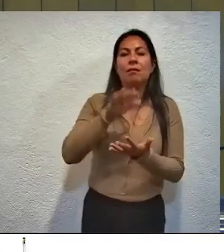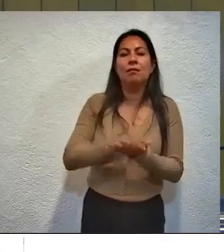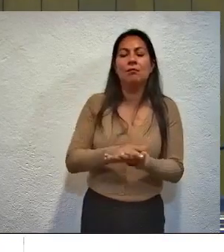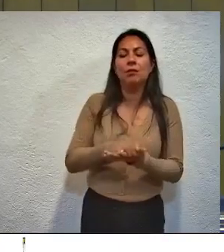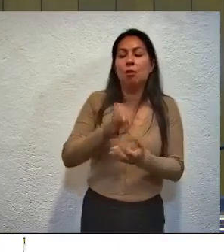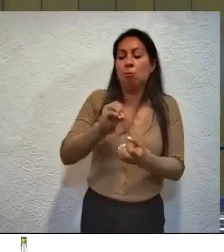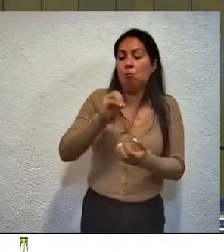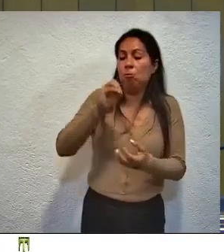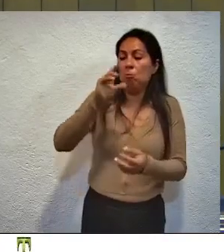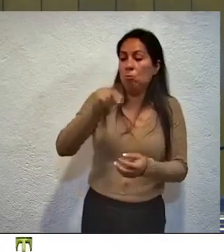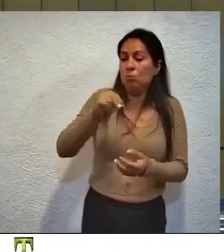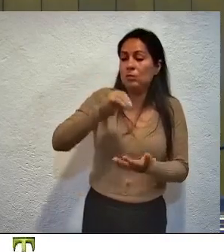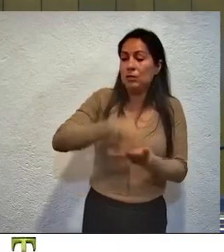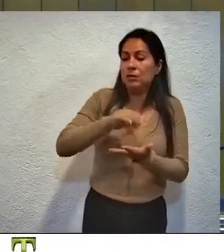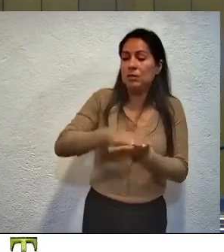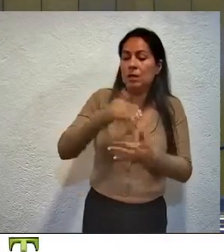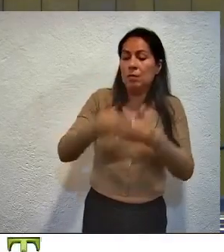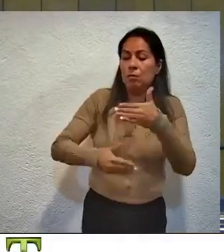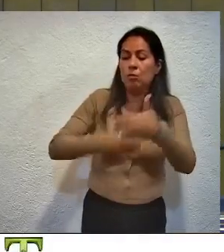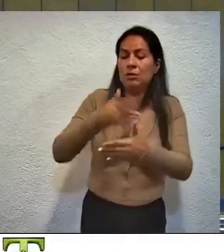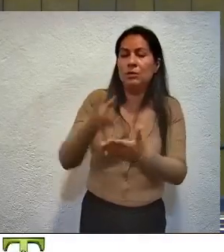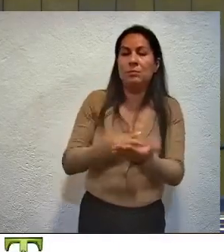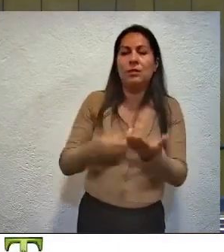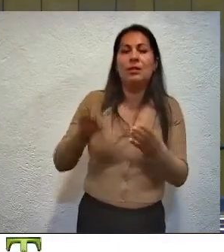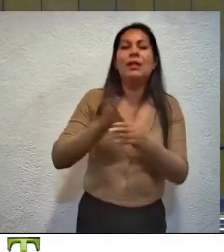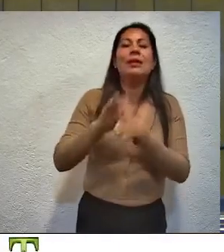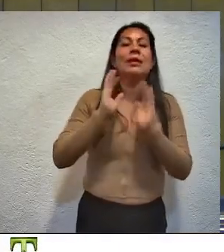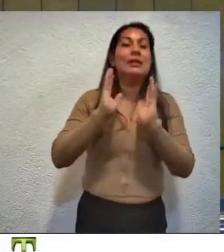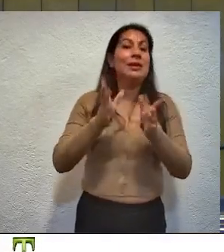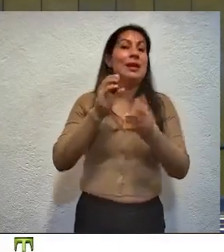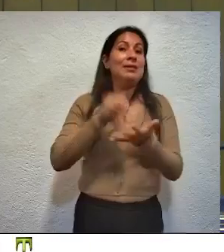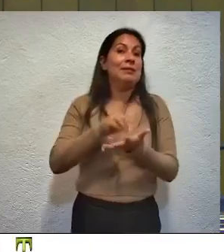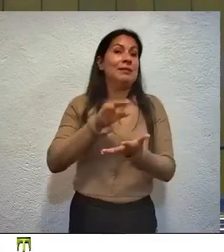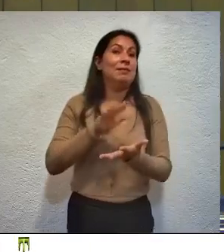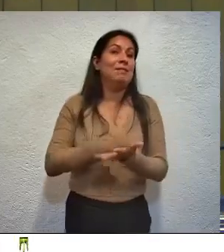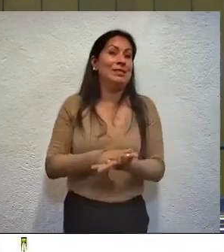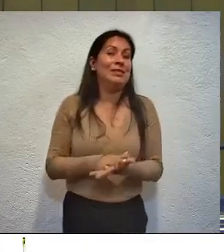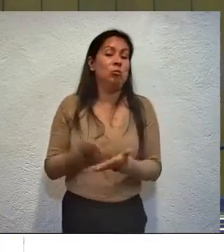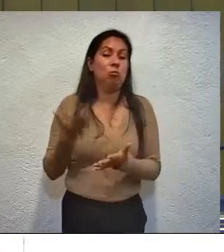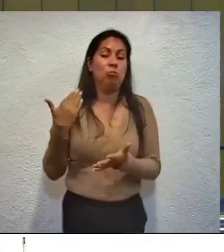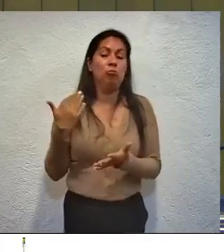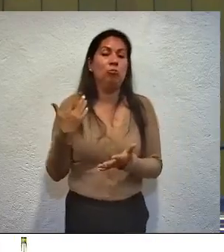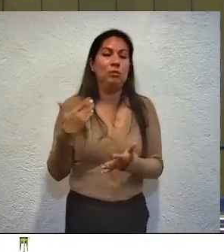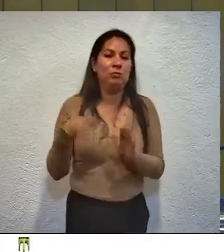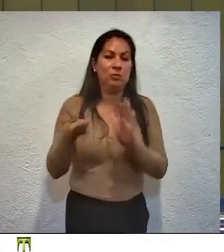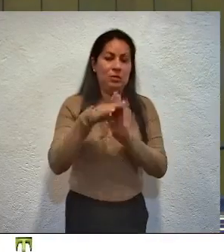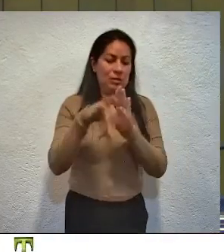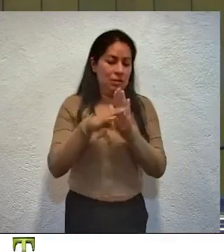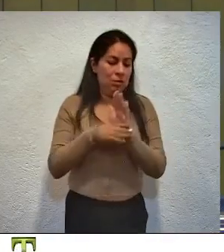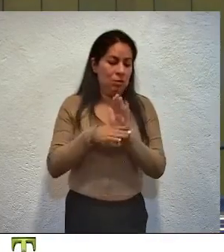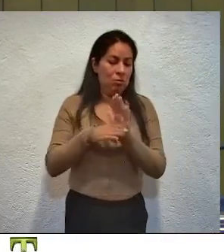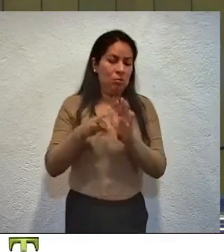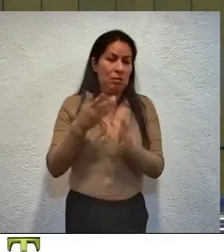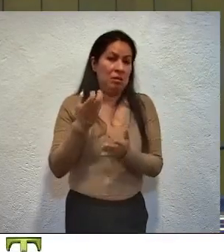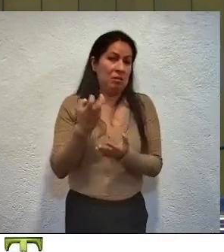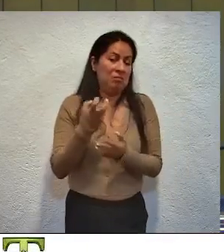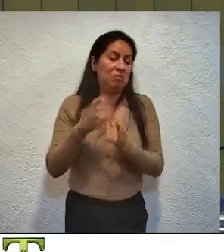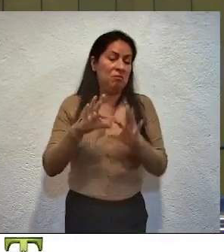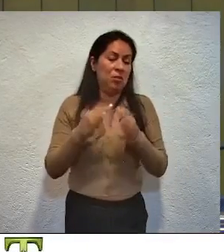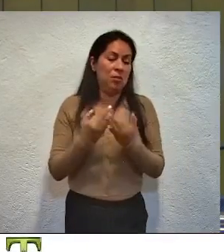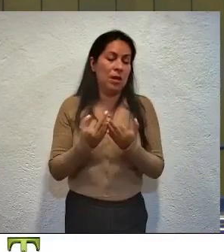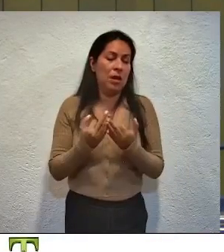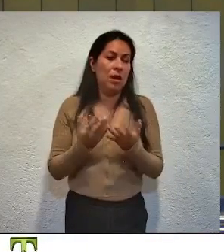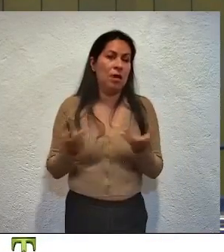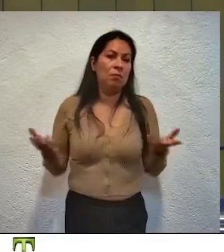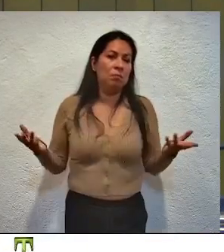no se ratifique el procedimiento electivo que ya está establecido, o sea, en los últimos lineamientos, ¿no? De manera tal